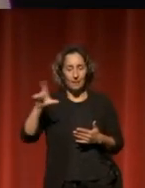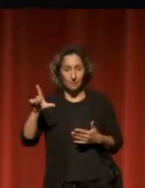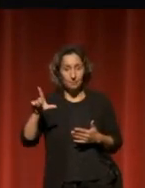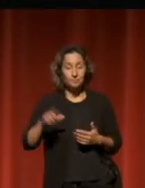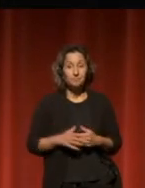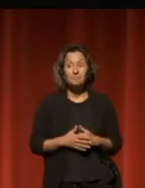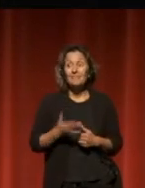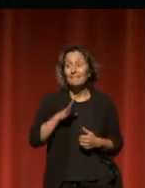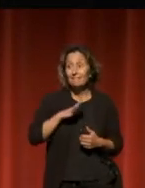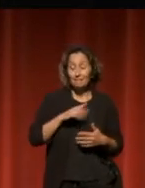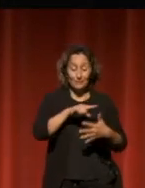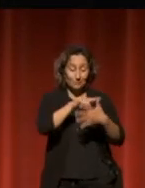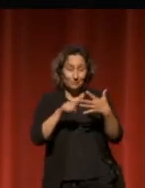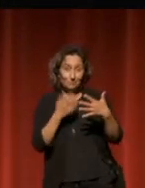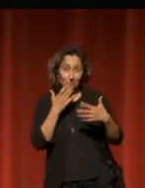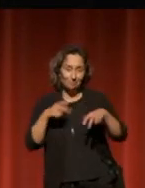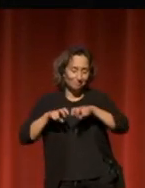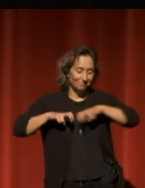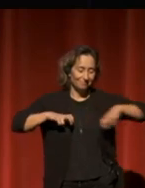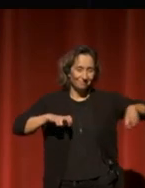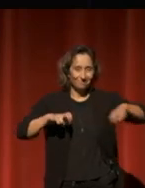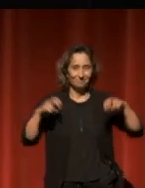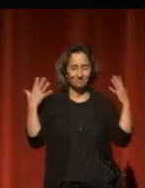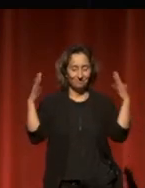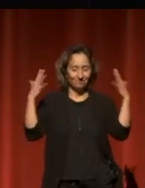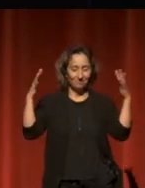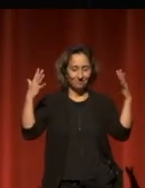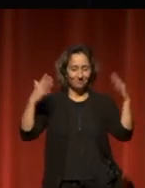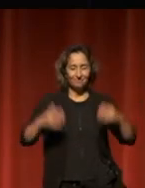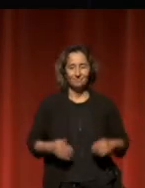que, por favor, si sois tan amables, un fuerte aplauso para ellos. Para ellos.